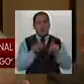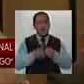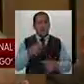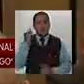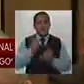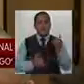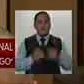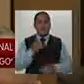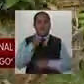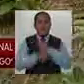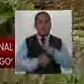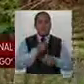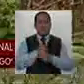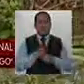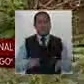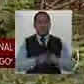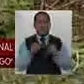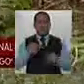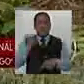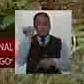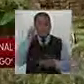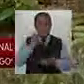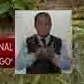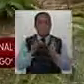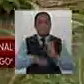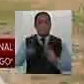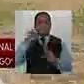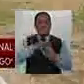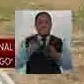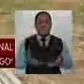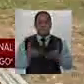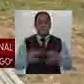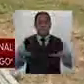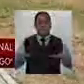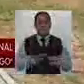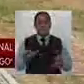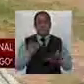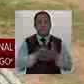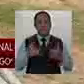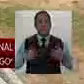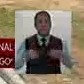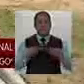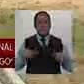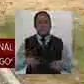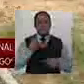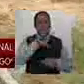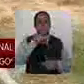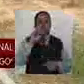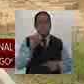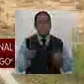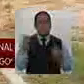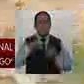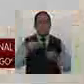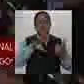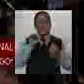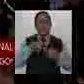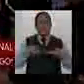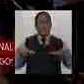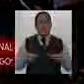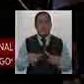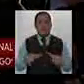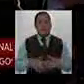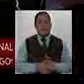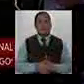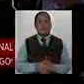culminado antes de fin de año. La idea es que estos proyectos irriguen terrenos que tengan áreas de 500 a 600 hectáreas.